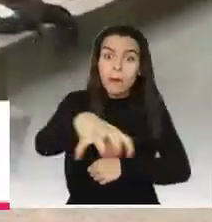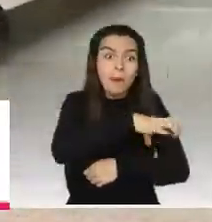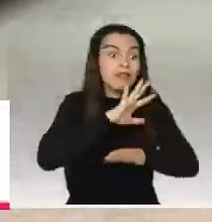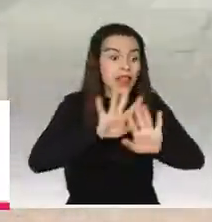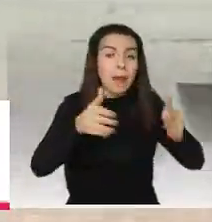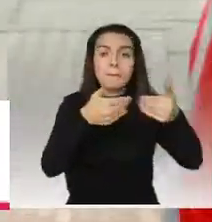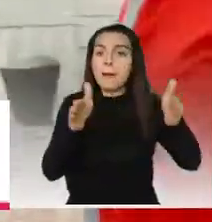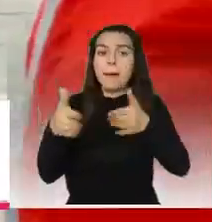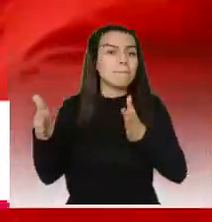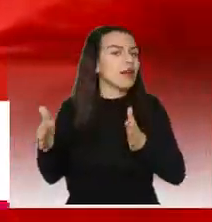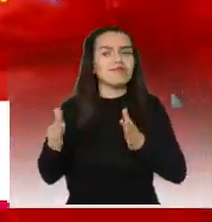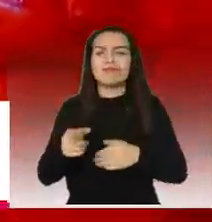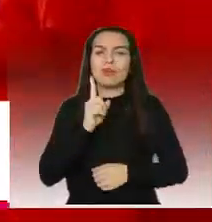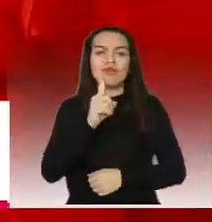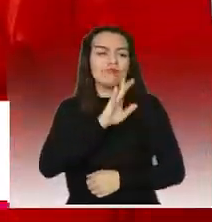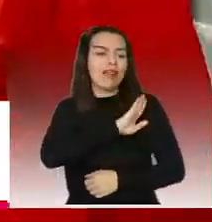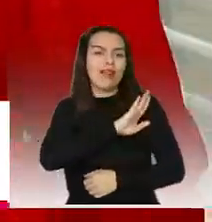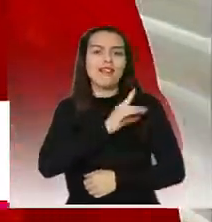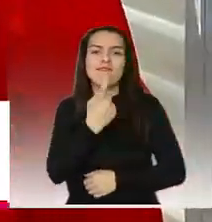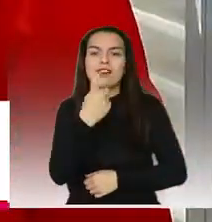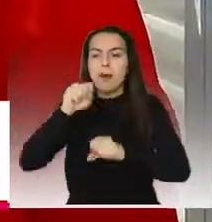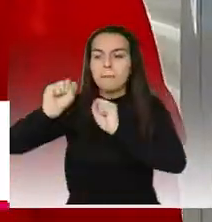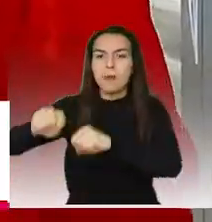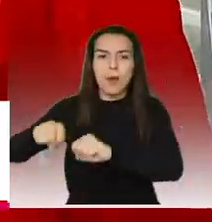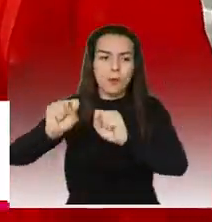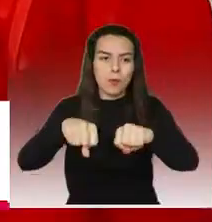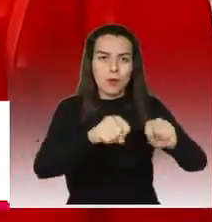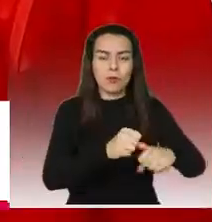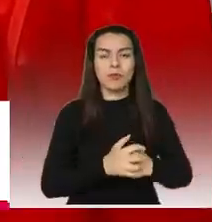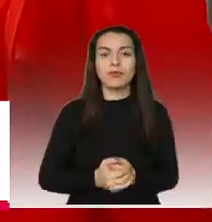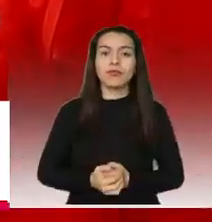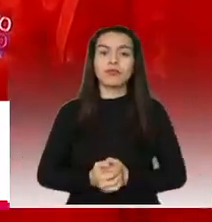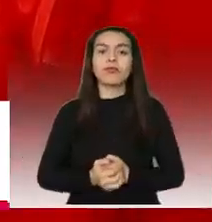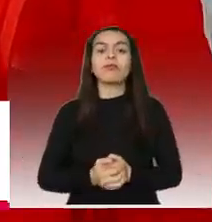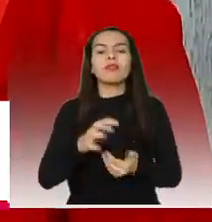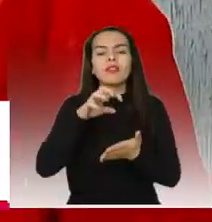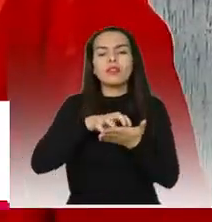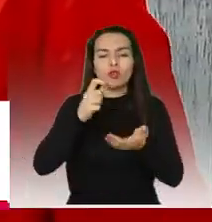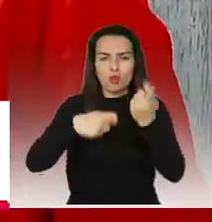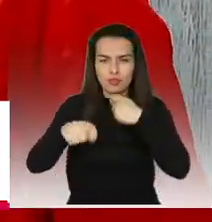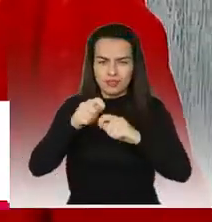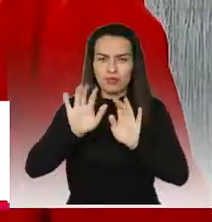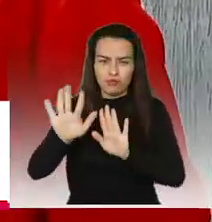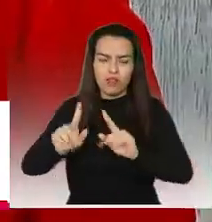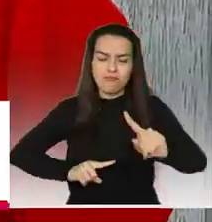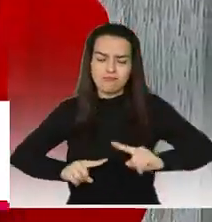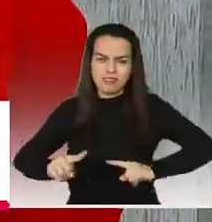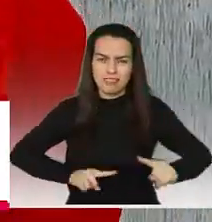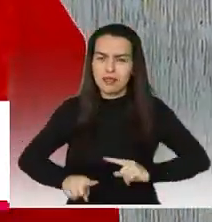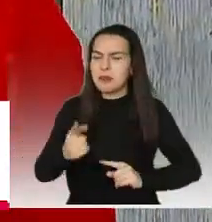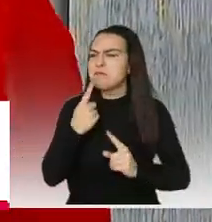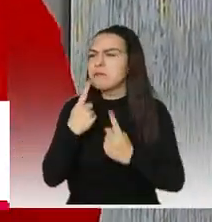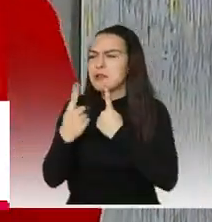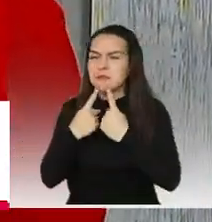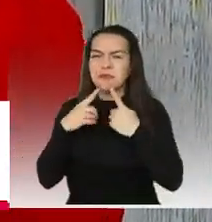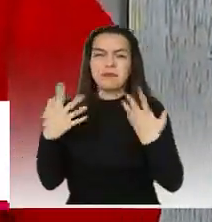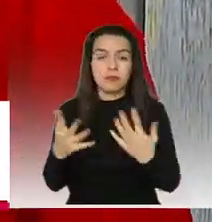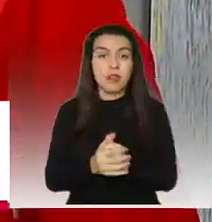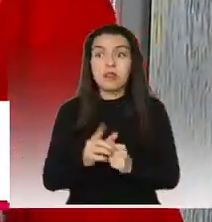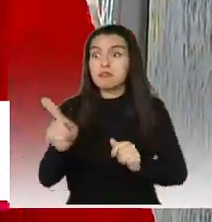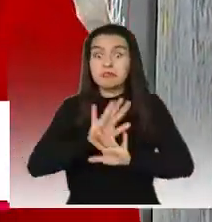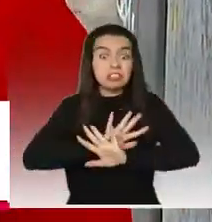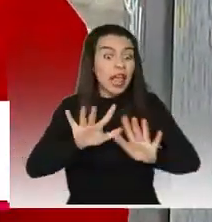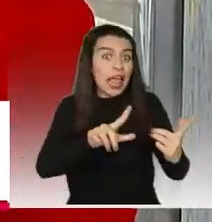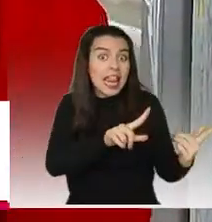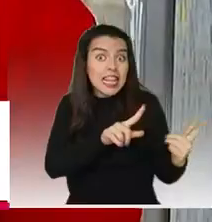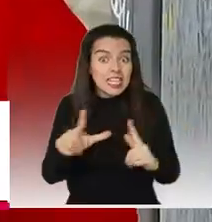Pero vamos a hablar con el administrador del centro comercial. Bueno, ¿cómo ha sido todo el proceso? Ustedes ya tienen todo listo. Acabaron de abrir. Acabamos de abrir.